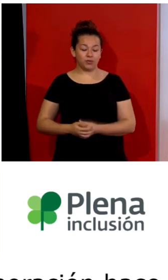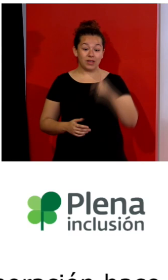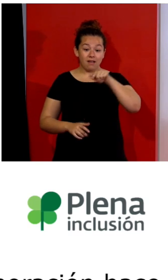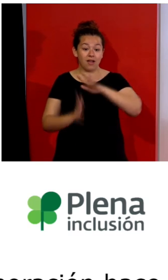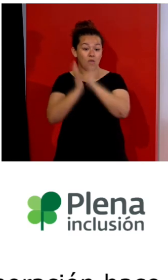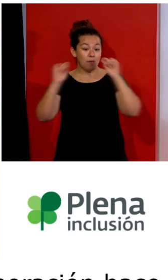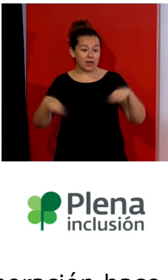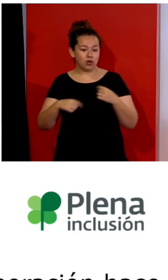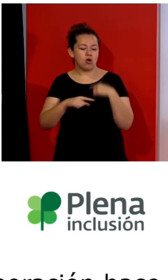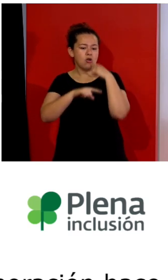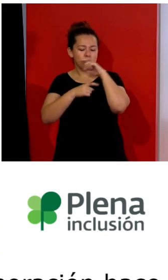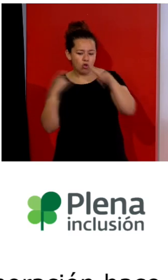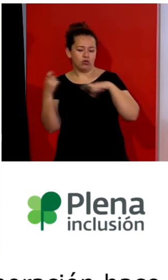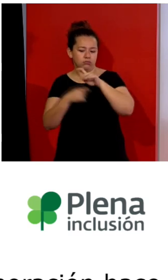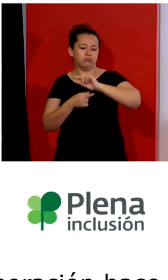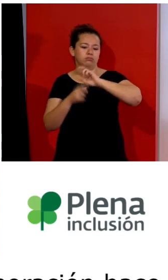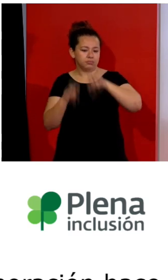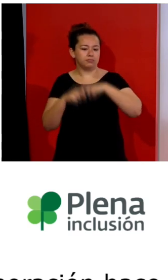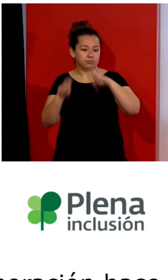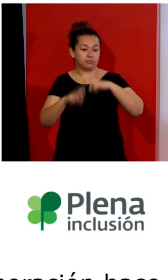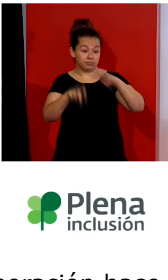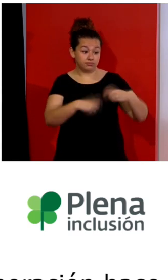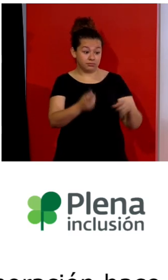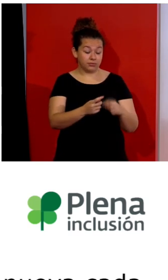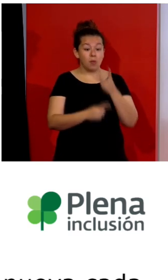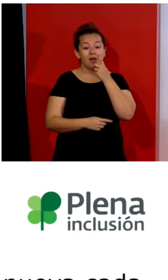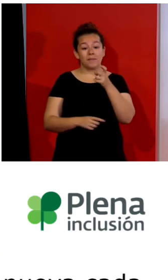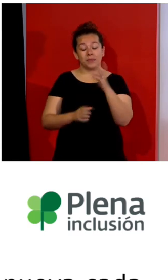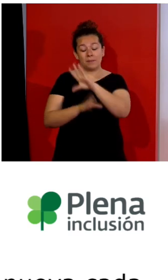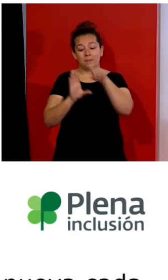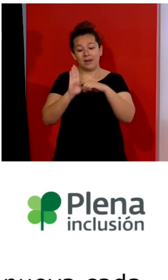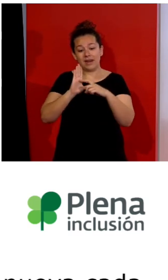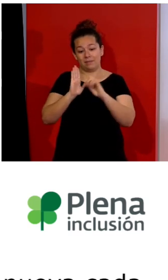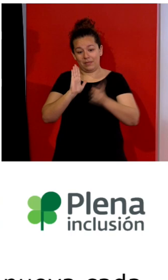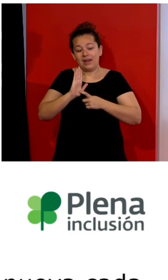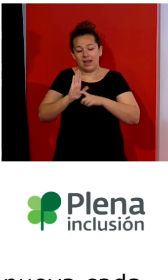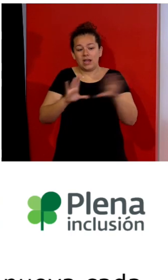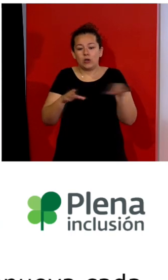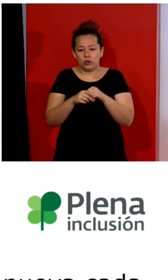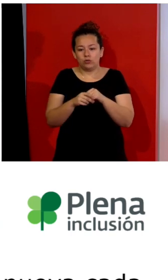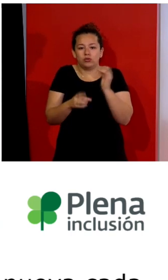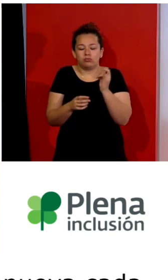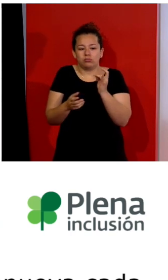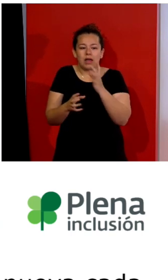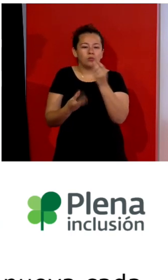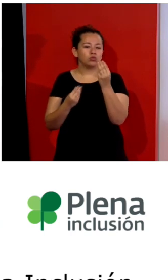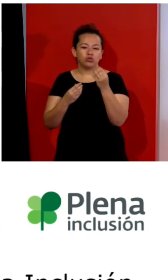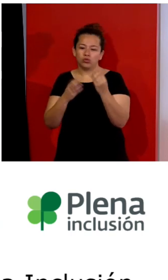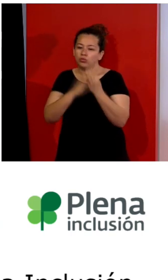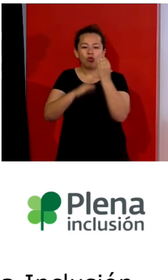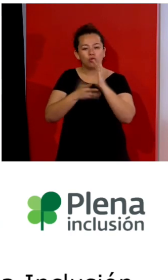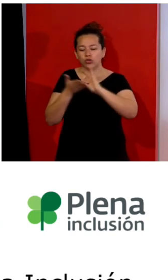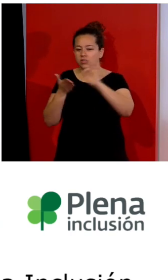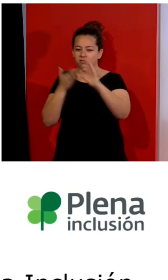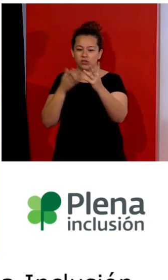renueva cada año para poner a disposición de Plena Inclusión, sus federaciones y asociaciones, una cartera muy completa de productos y servicios